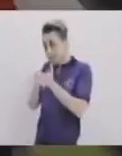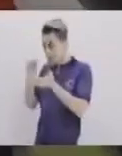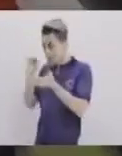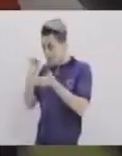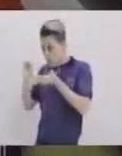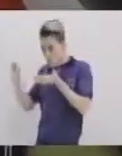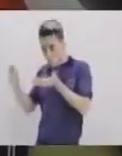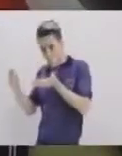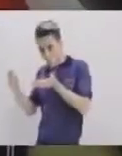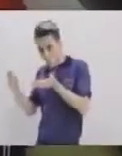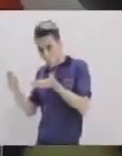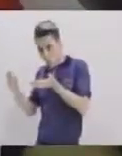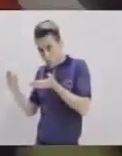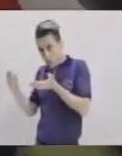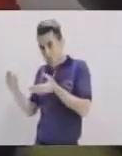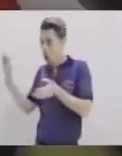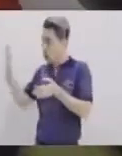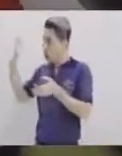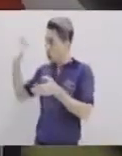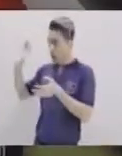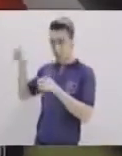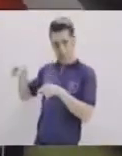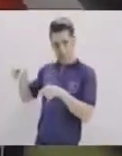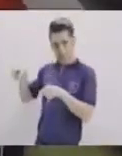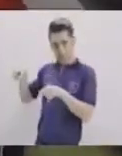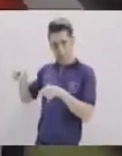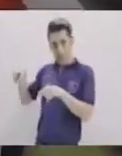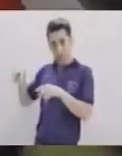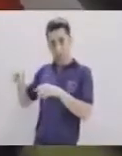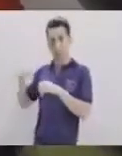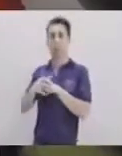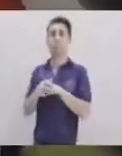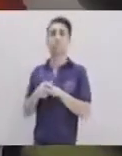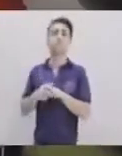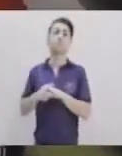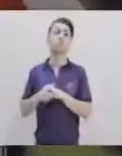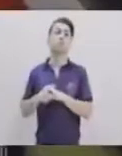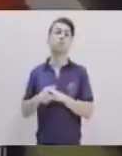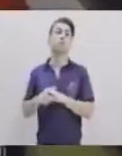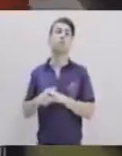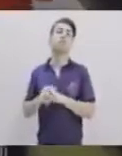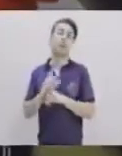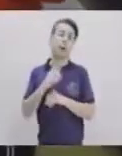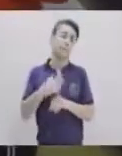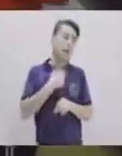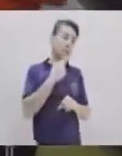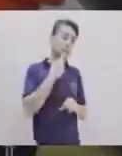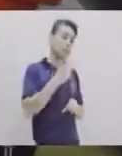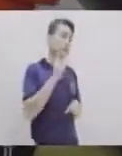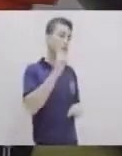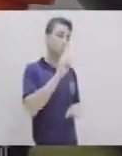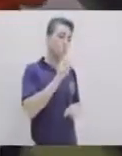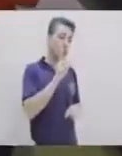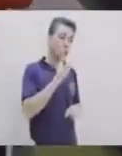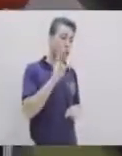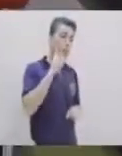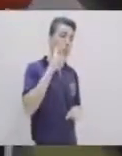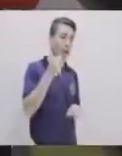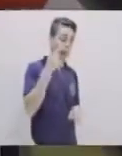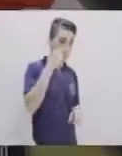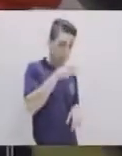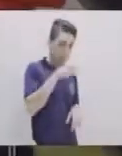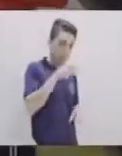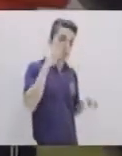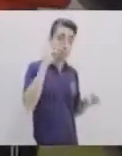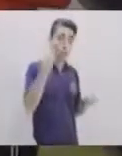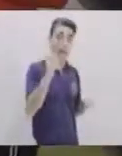así más finito. Fíjate, Claudia, de que en este caso no es muy recomendable el material, porque ahorita te vas a